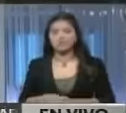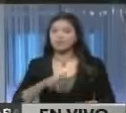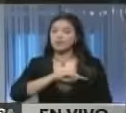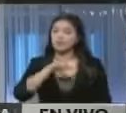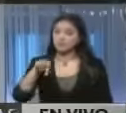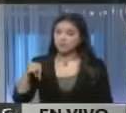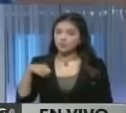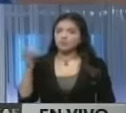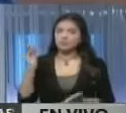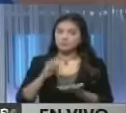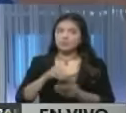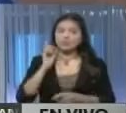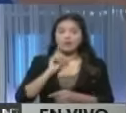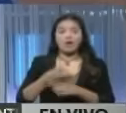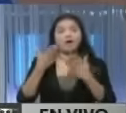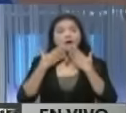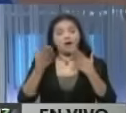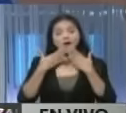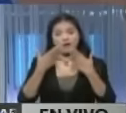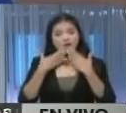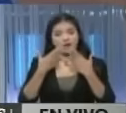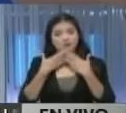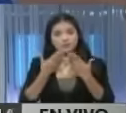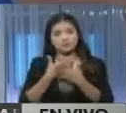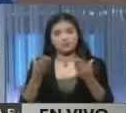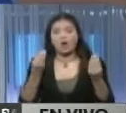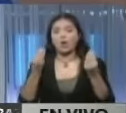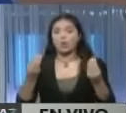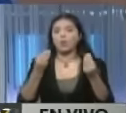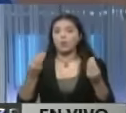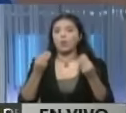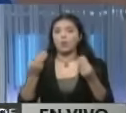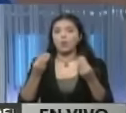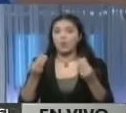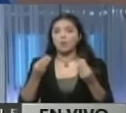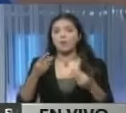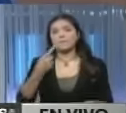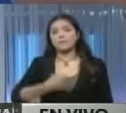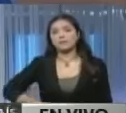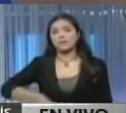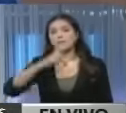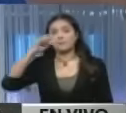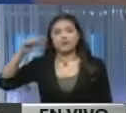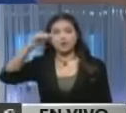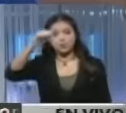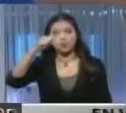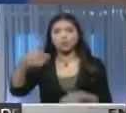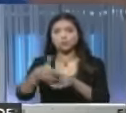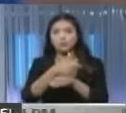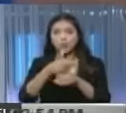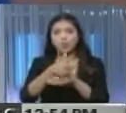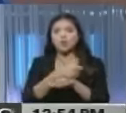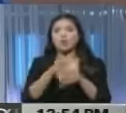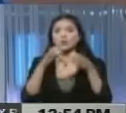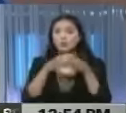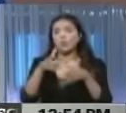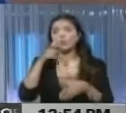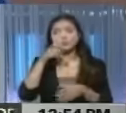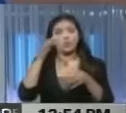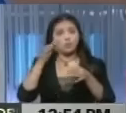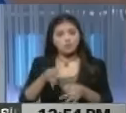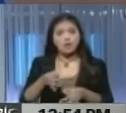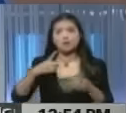Nosotros nuevamente debemos agradecer cómo la acción del presidente Maduro, su gobierno, su cuerpo de seguridad e